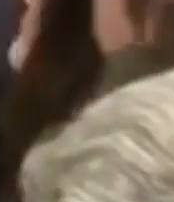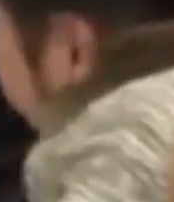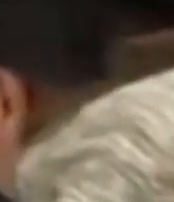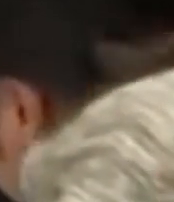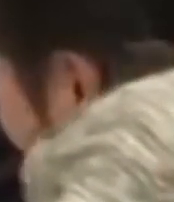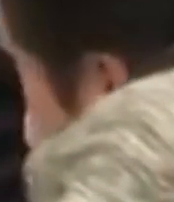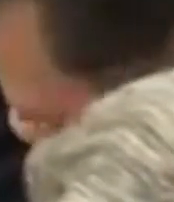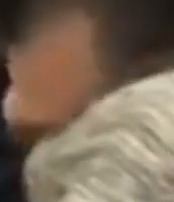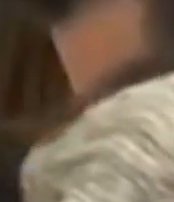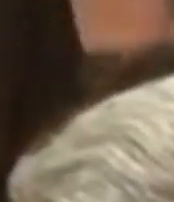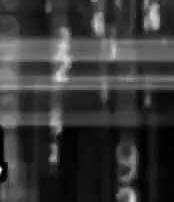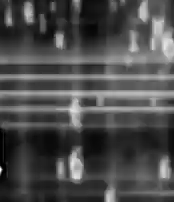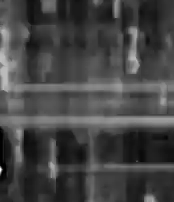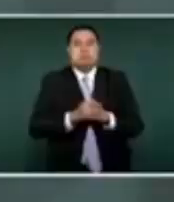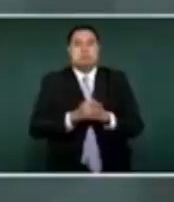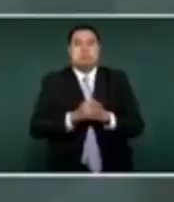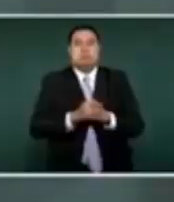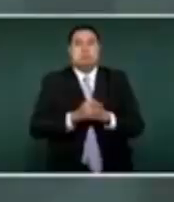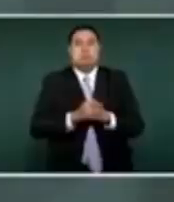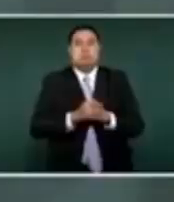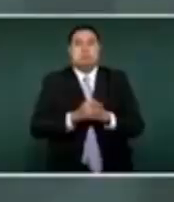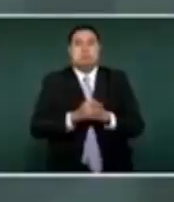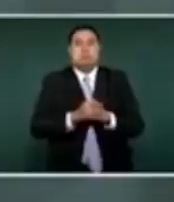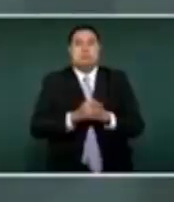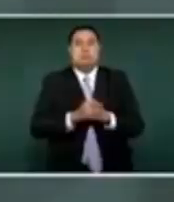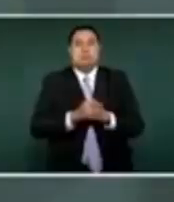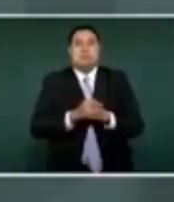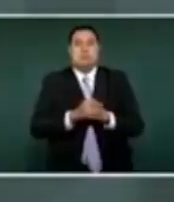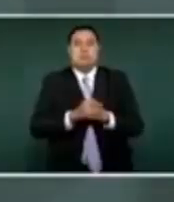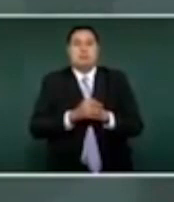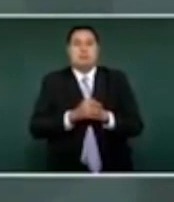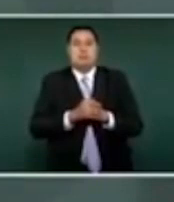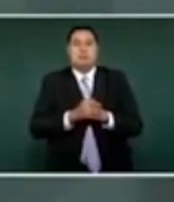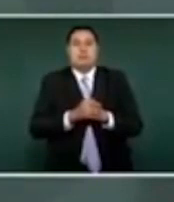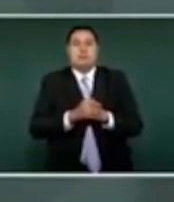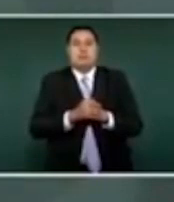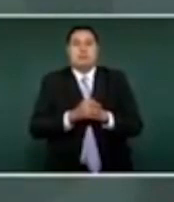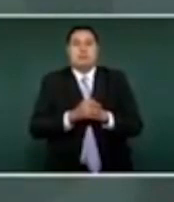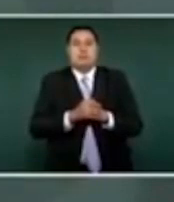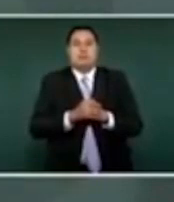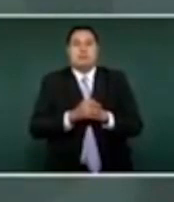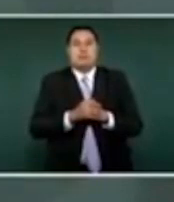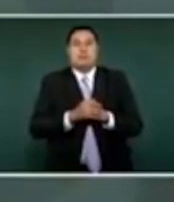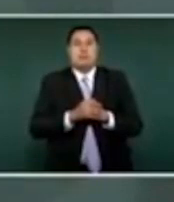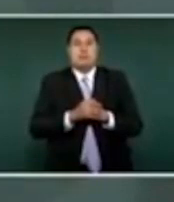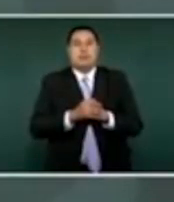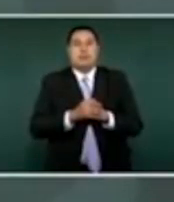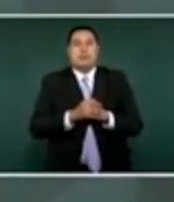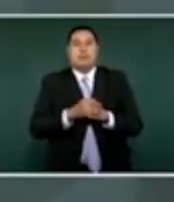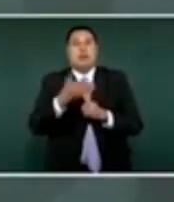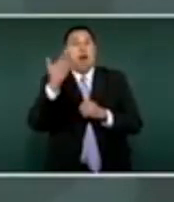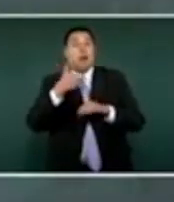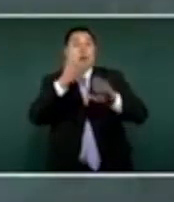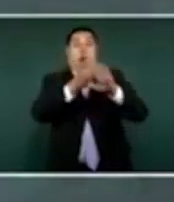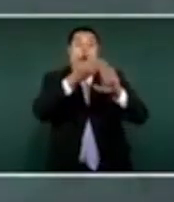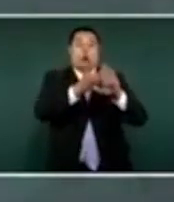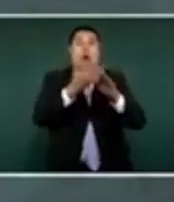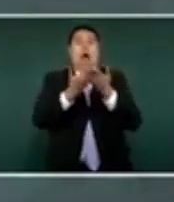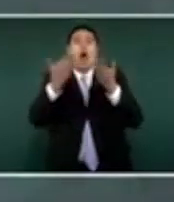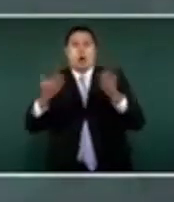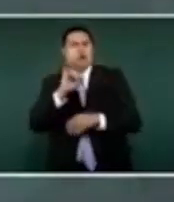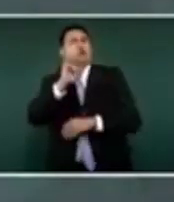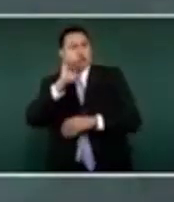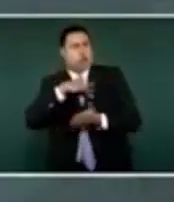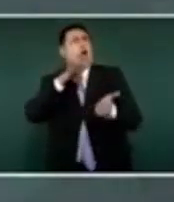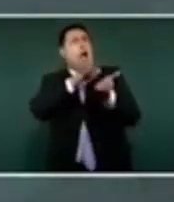médicos, lúdicos e industriales. AMLO con 57.1% de aprobación. Las mujeres cada vez aprueban menos al presidente.